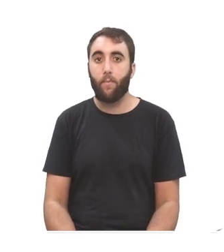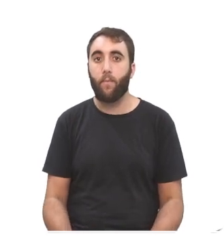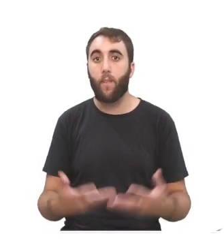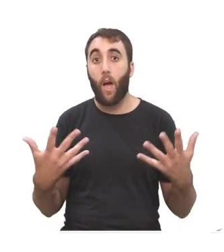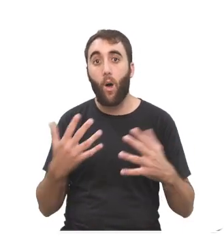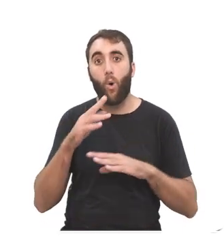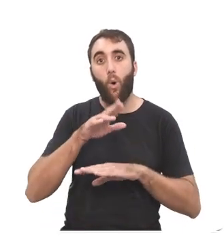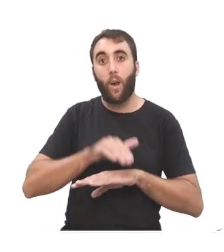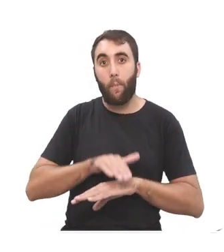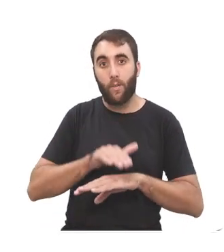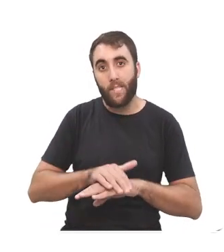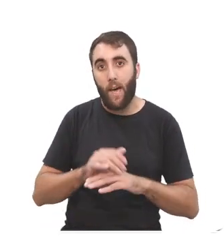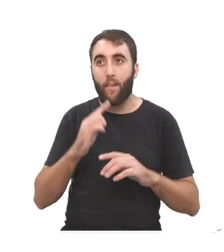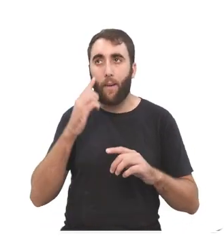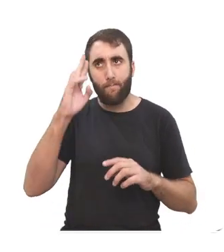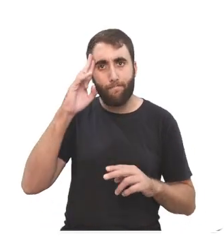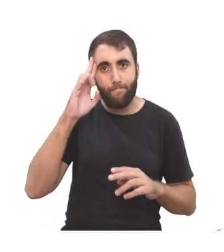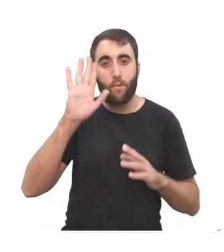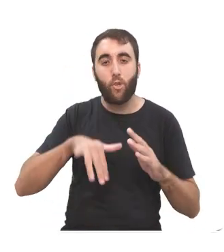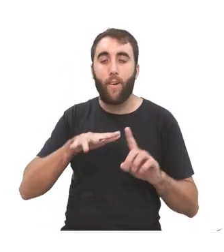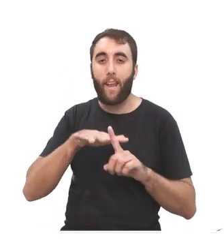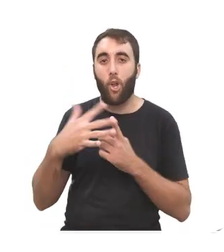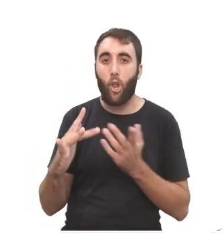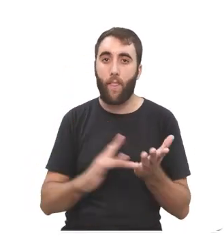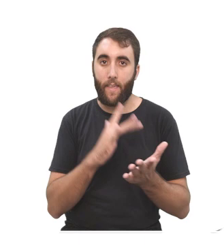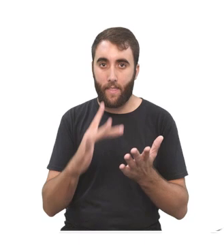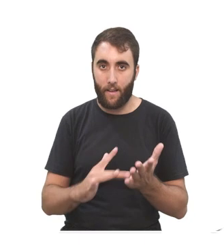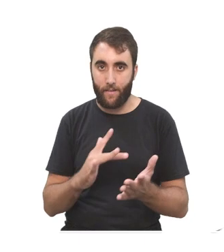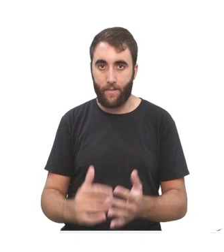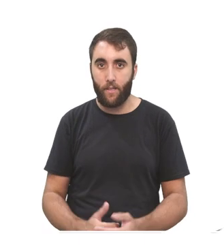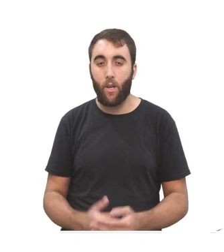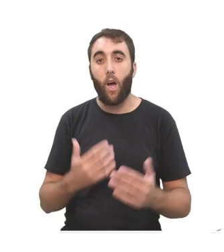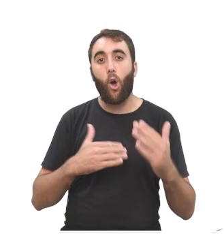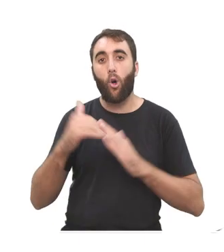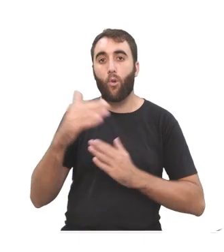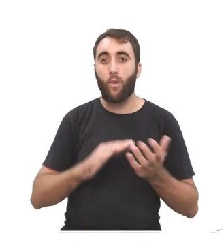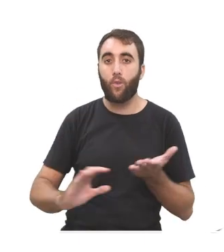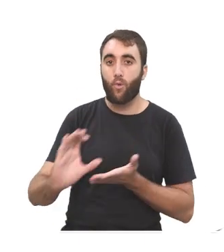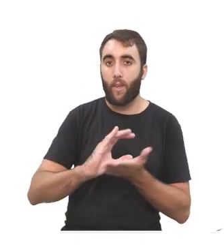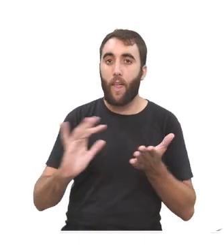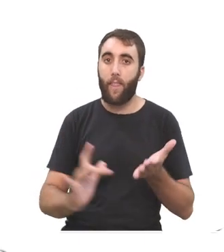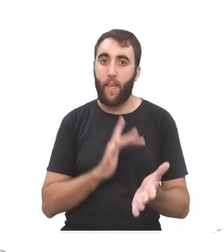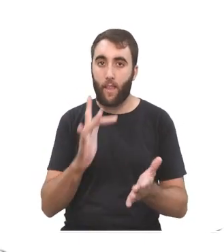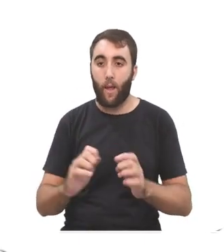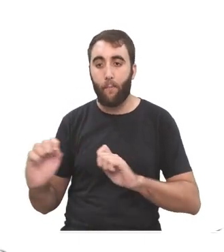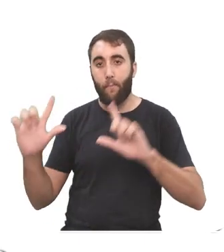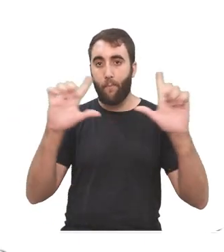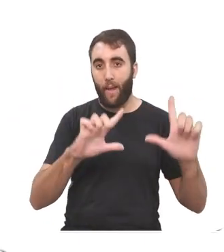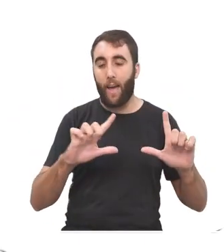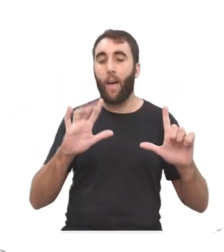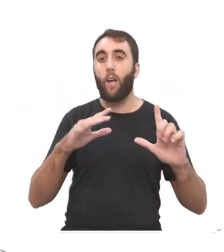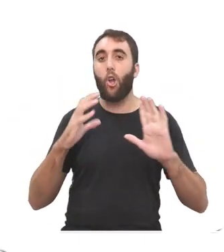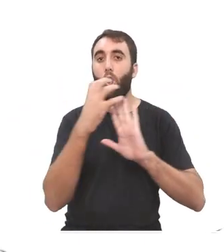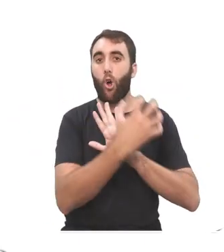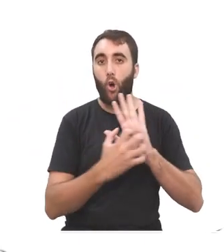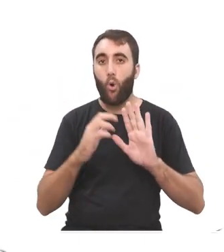Hagamos un uso responsable, crítico y creativo del entorno digital. Construyendo ciudadanía digital. Placa de cierre con